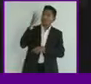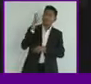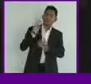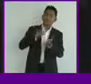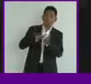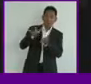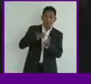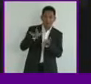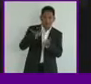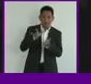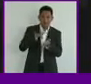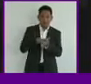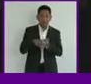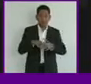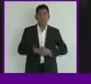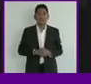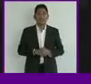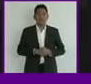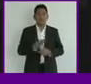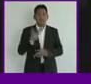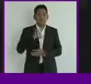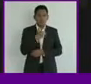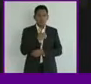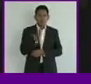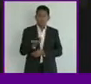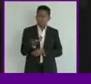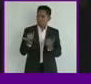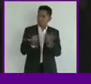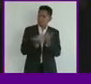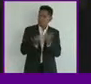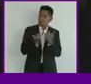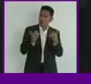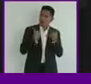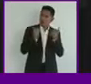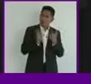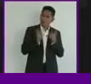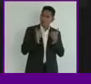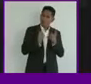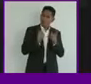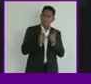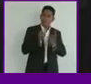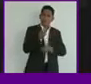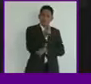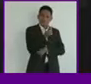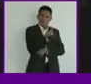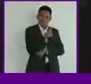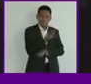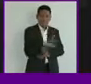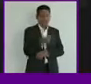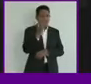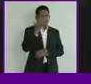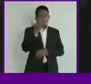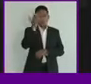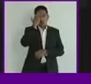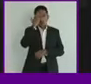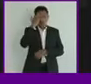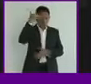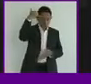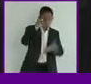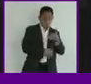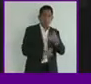educación, capaces de realizar juicios críticos. Muchas veces nos está faltando conocer nuestra cultura política, saber qué es una